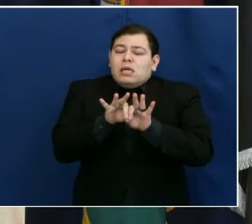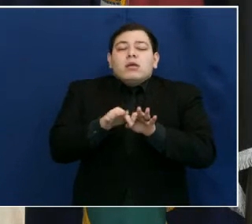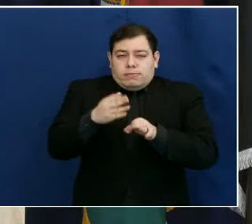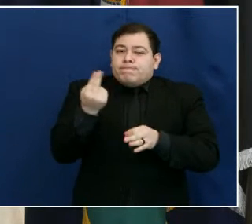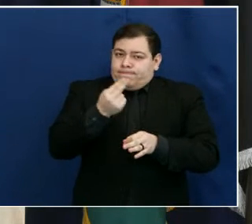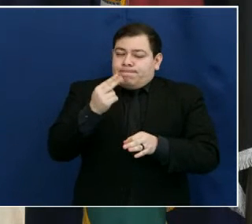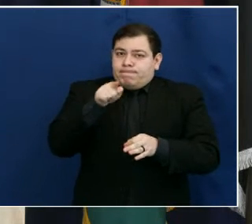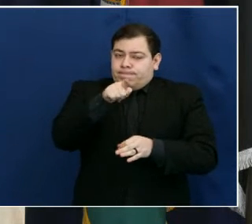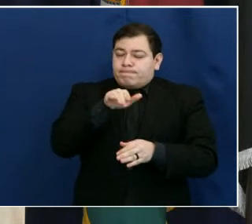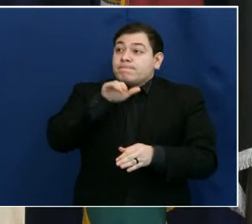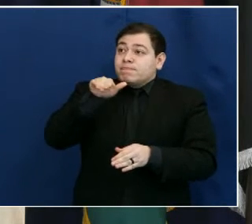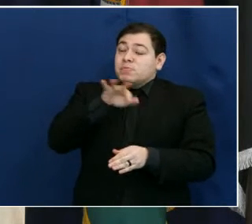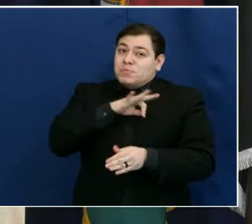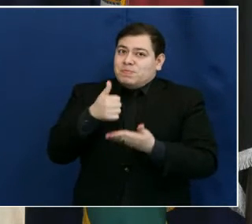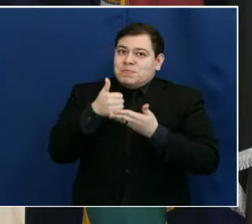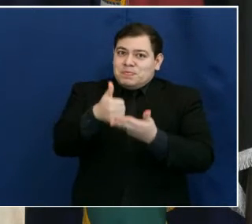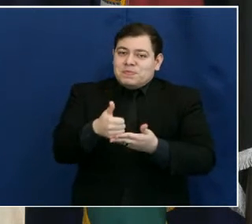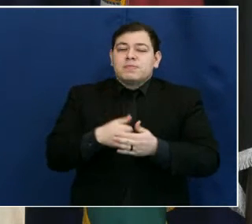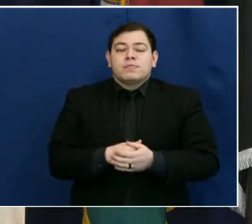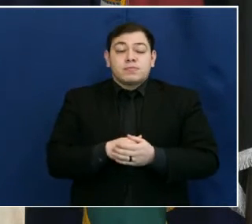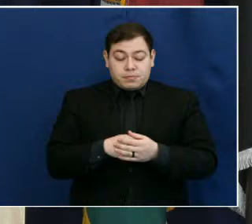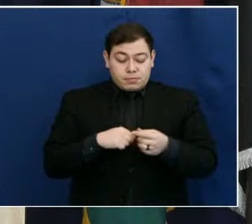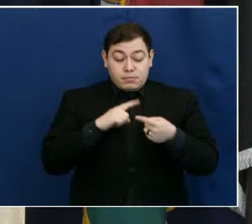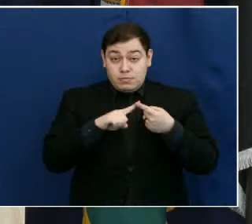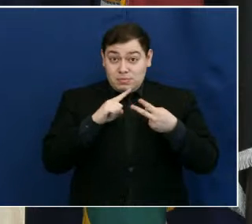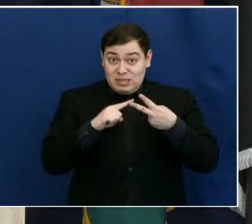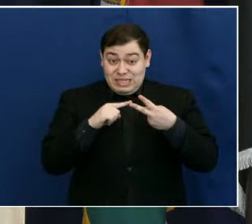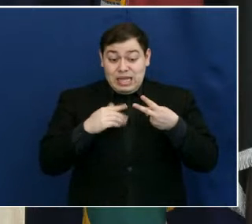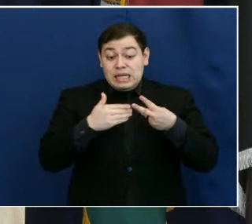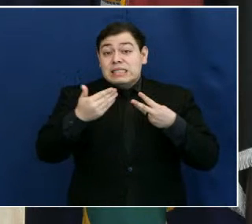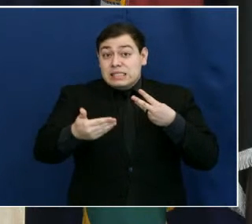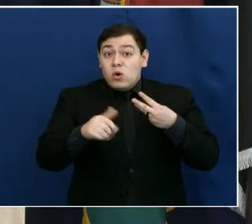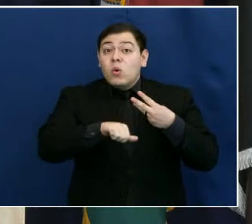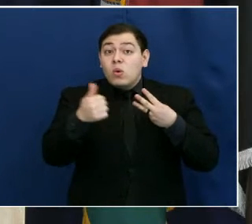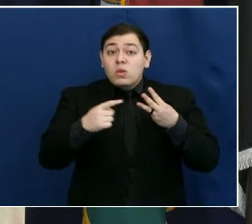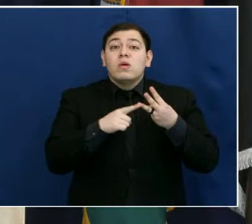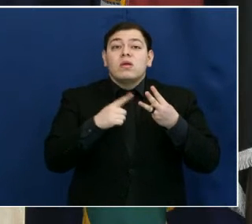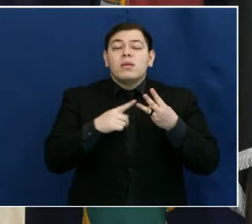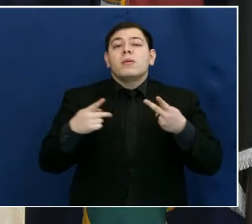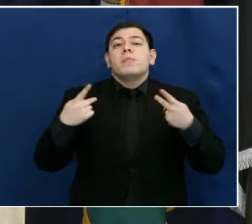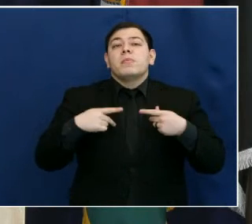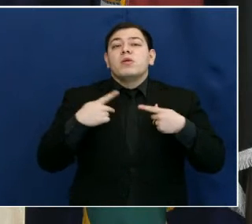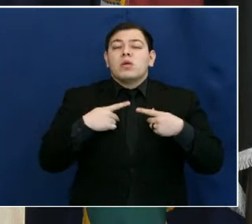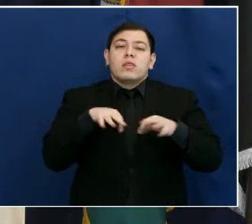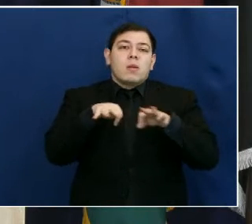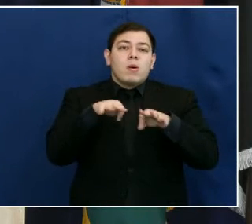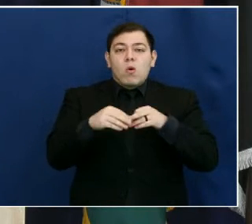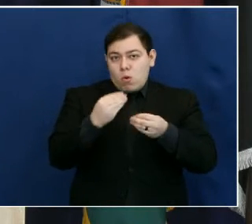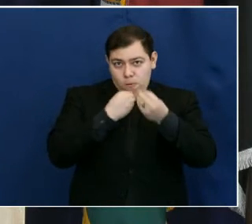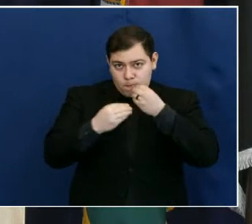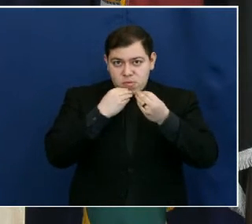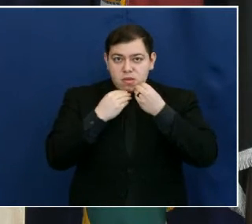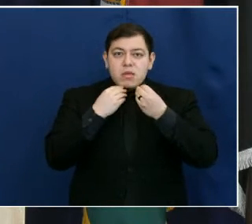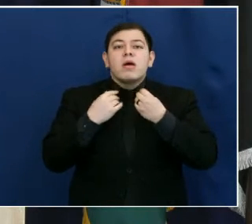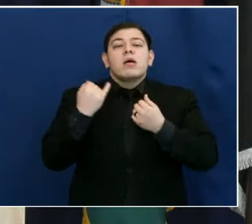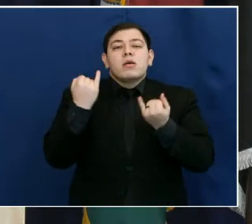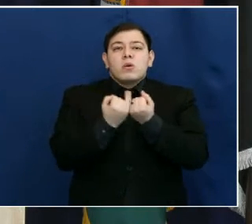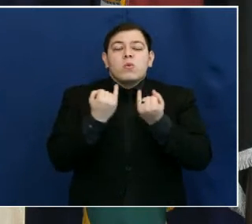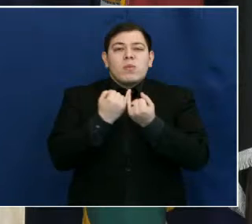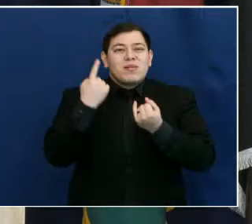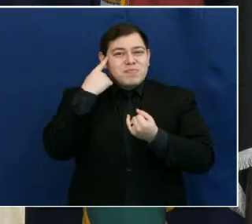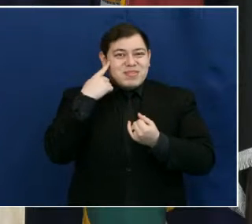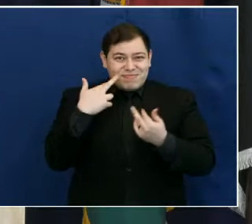es el grupo de la comida y agricultura. En el condado de San Diego tenemos cerca de